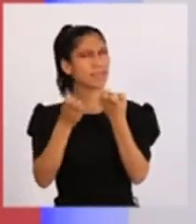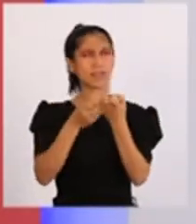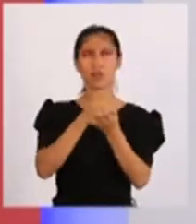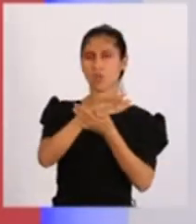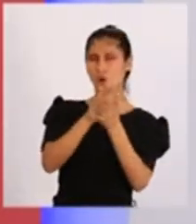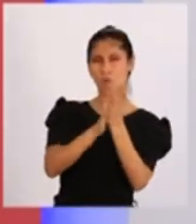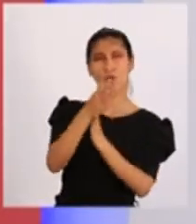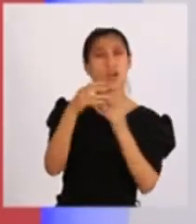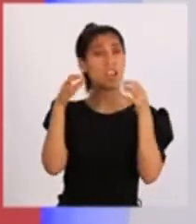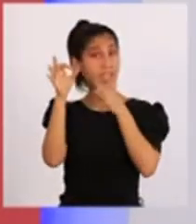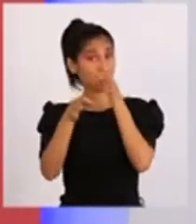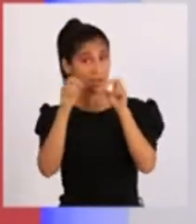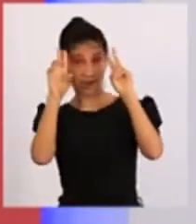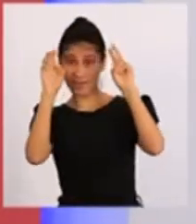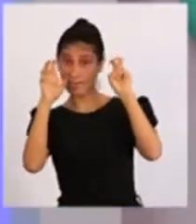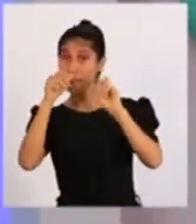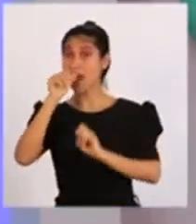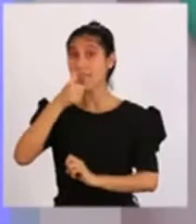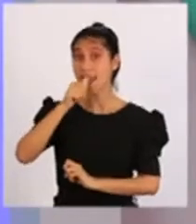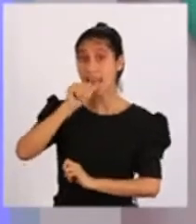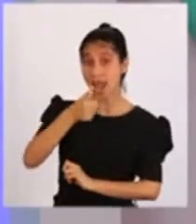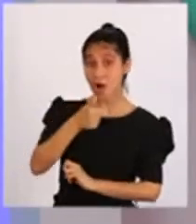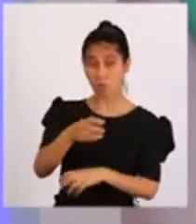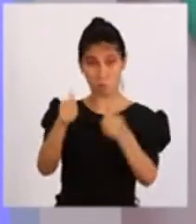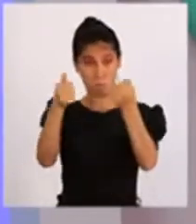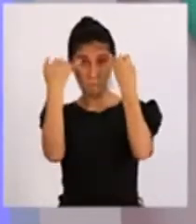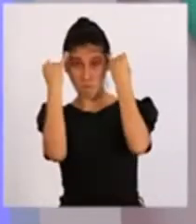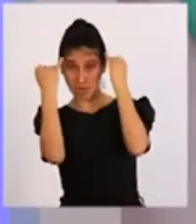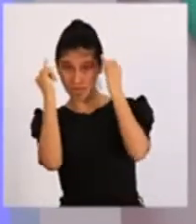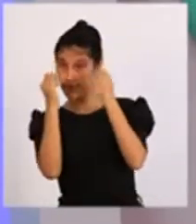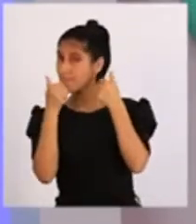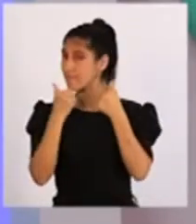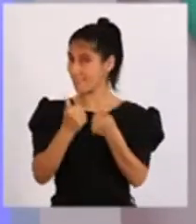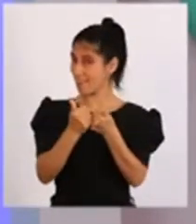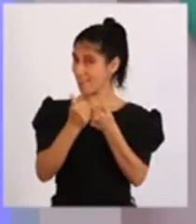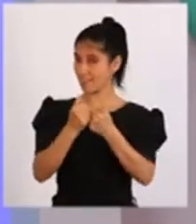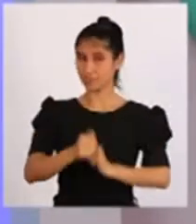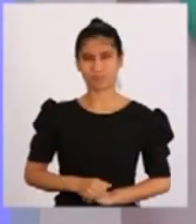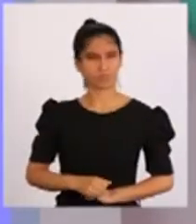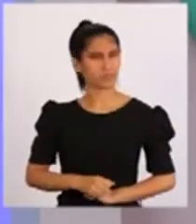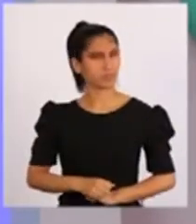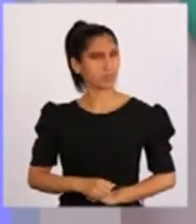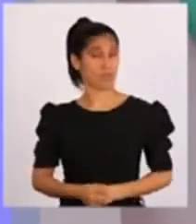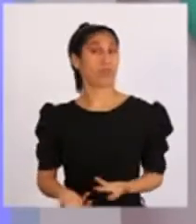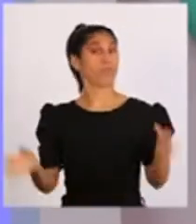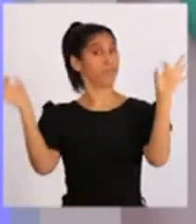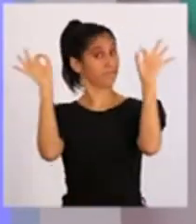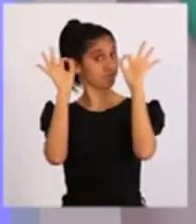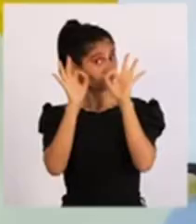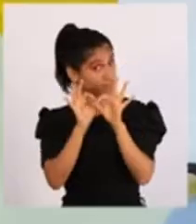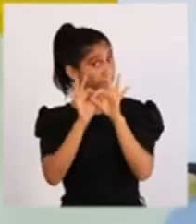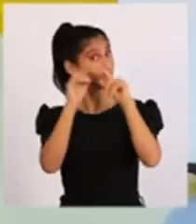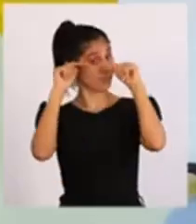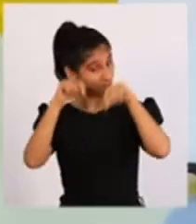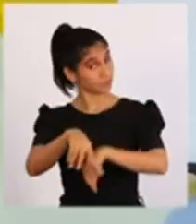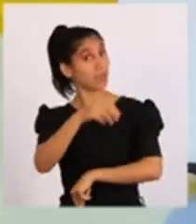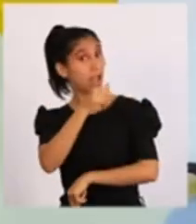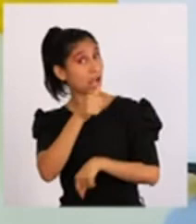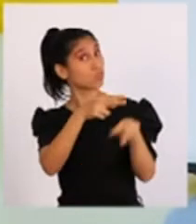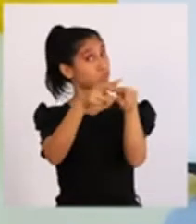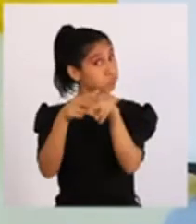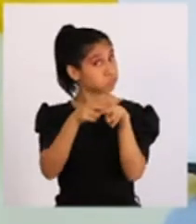explorar el agua como tema principal. Great idea, Mario. Water is important in our lives. Claro que